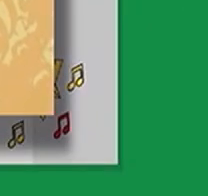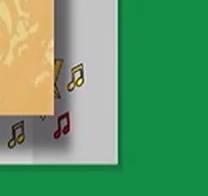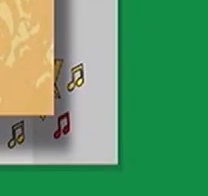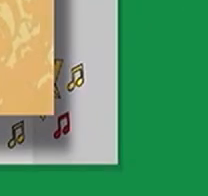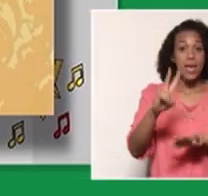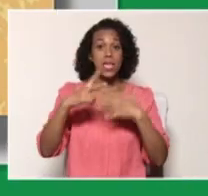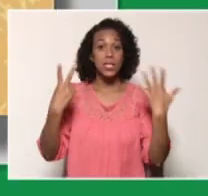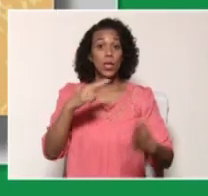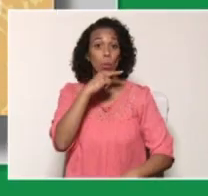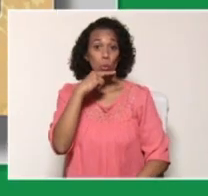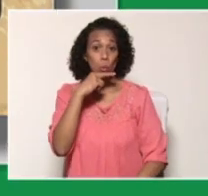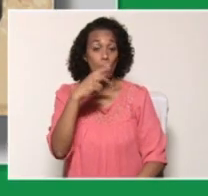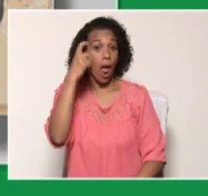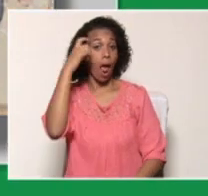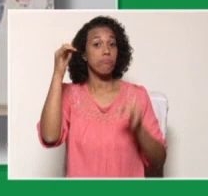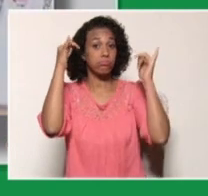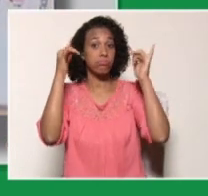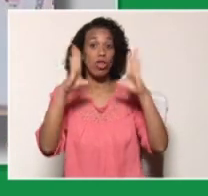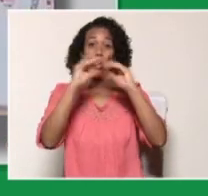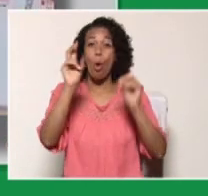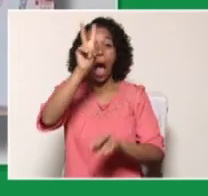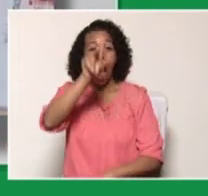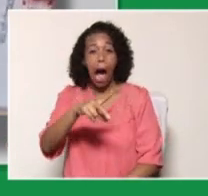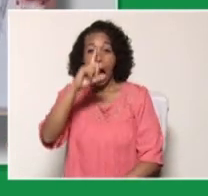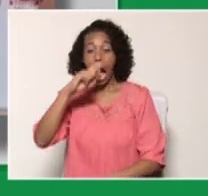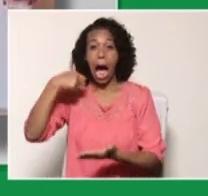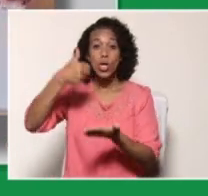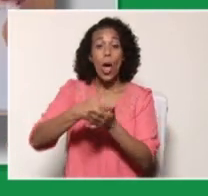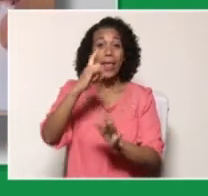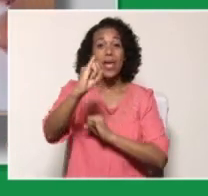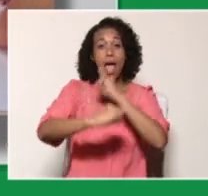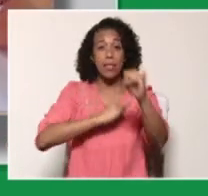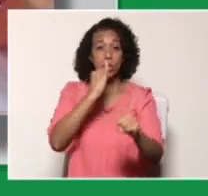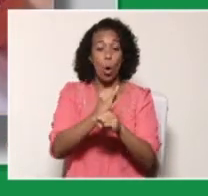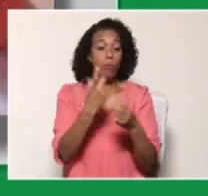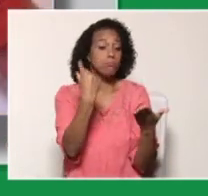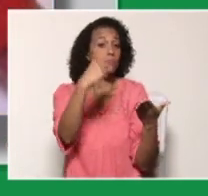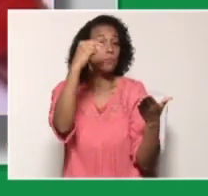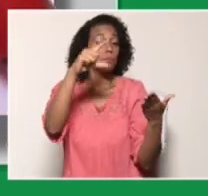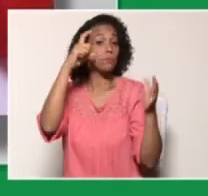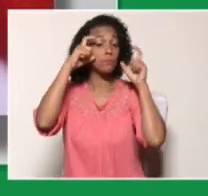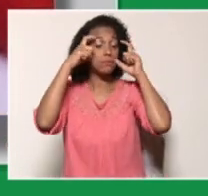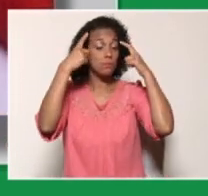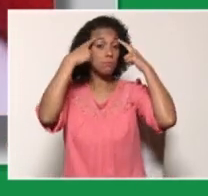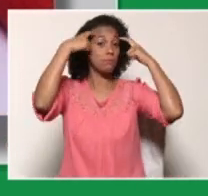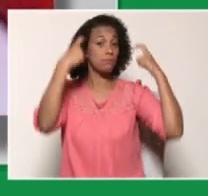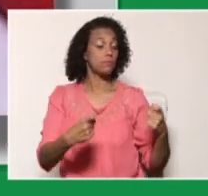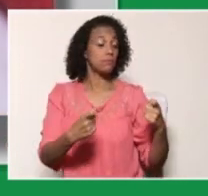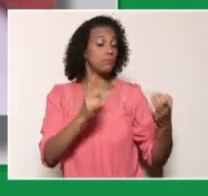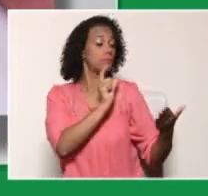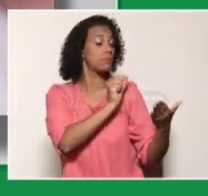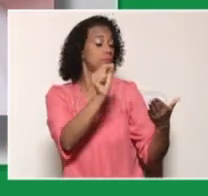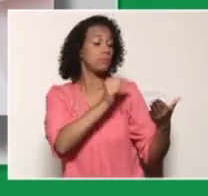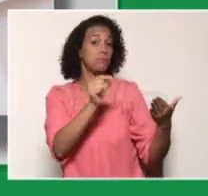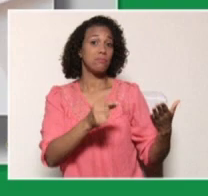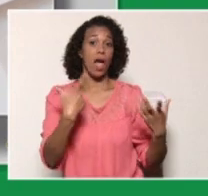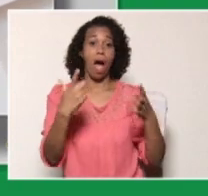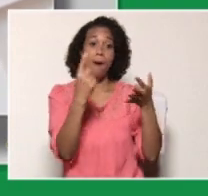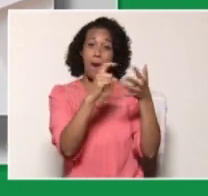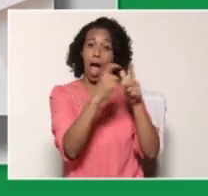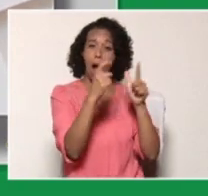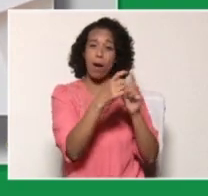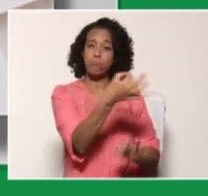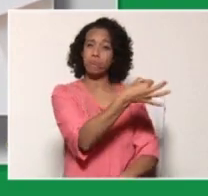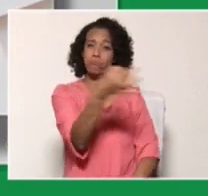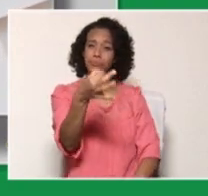El 27 de octubre se celebra todos los años el Día Internacional de la Corrección o Día del Corrector de Textos. En este día